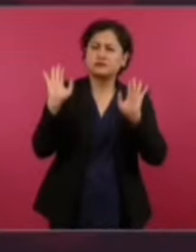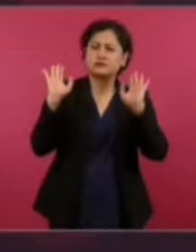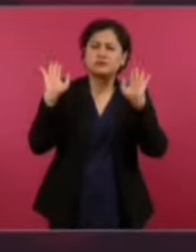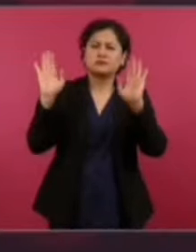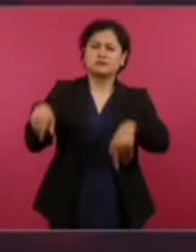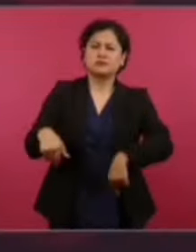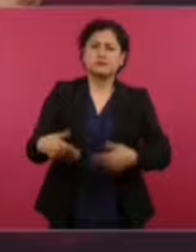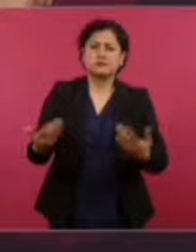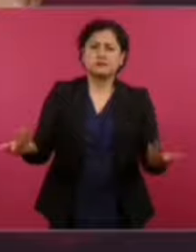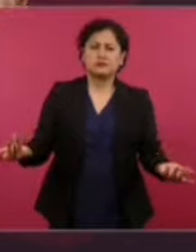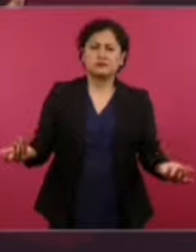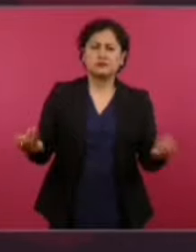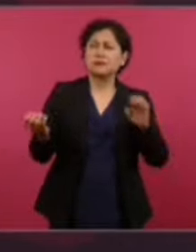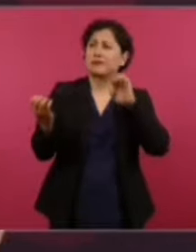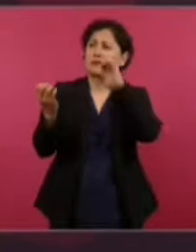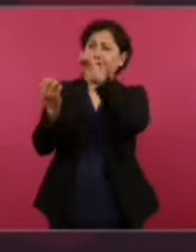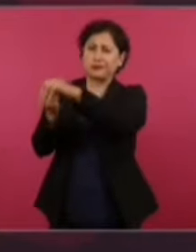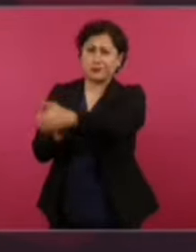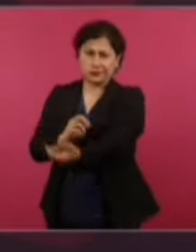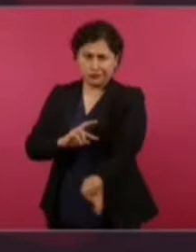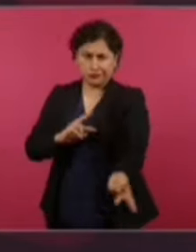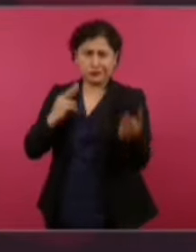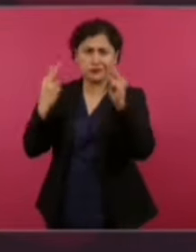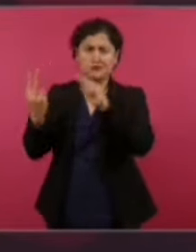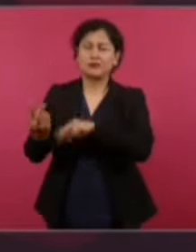Una mentira piadosa,